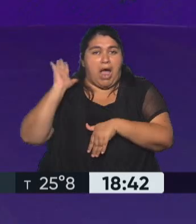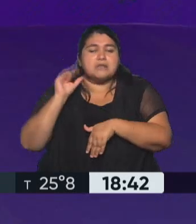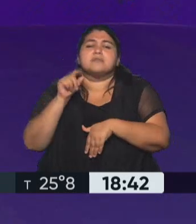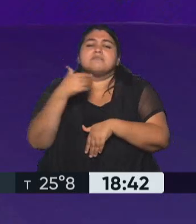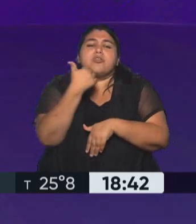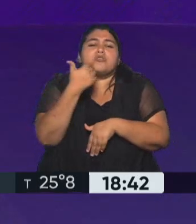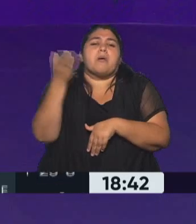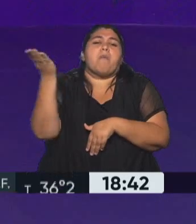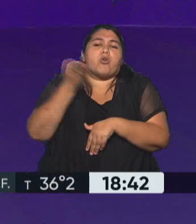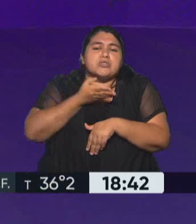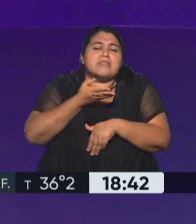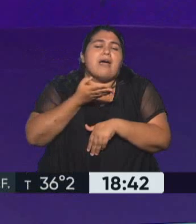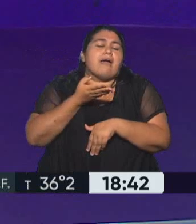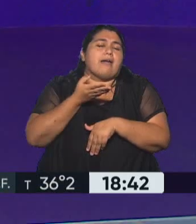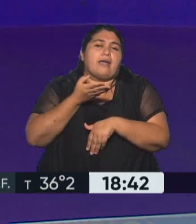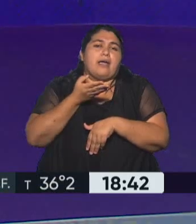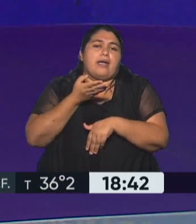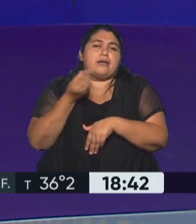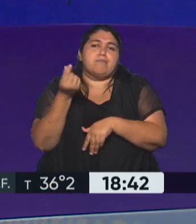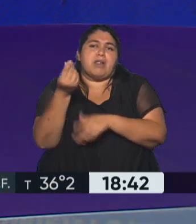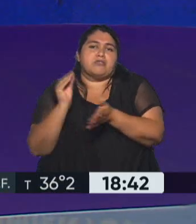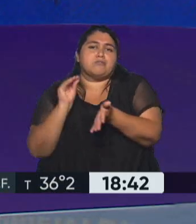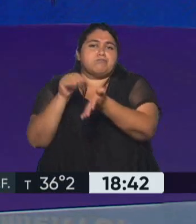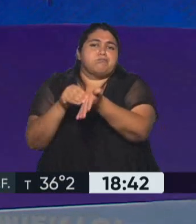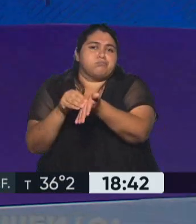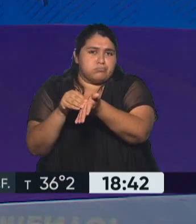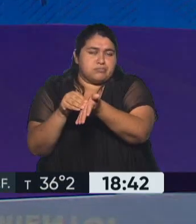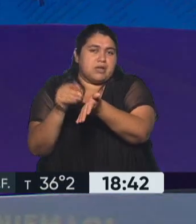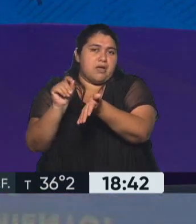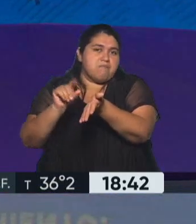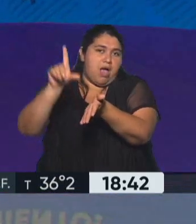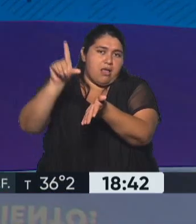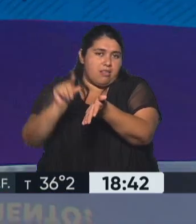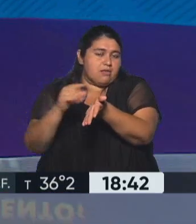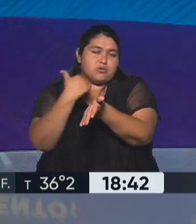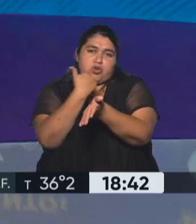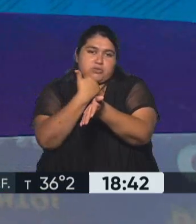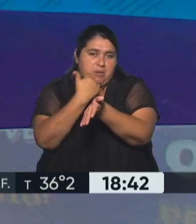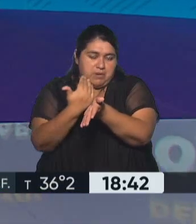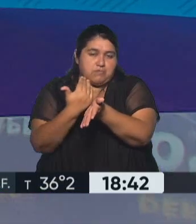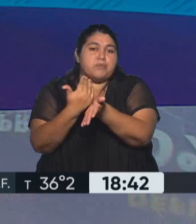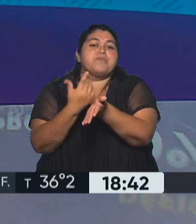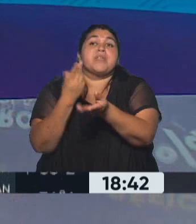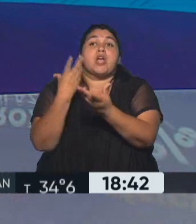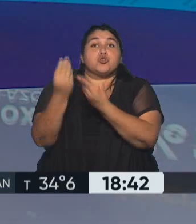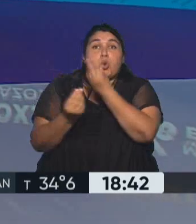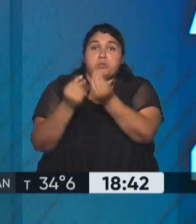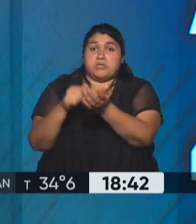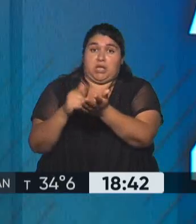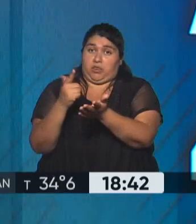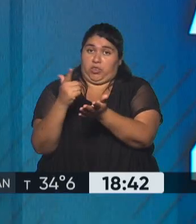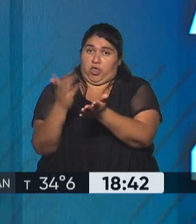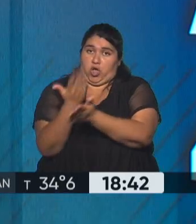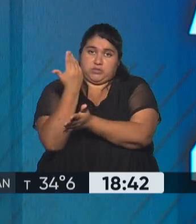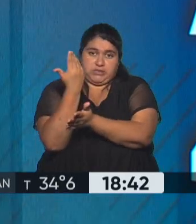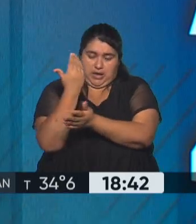porcentaje exacto se traducirá el traslado, ¿no?, del costo real sin ningún tipo de subsidios a las tarifas de la energía, a